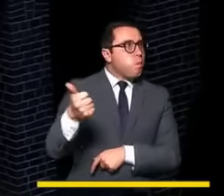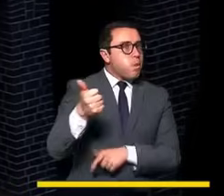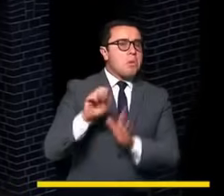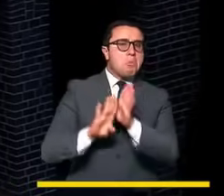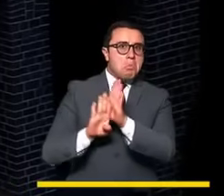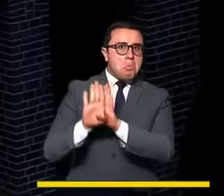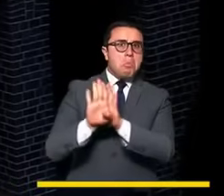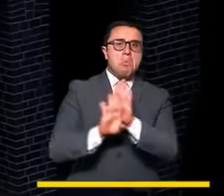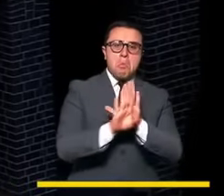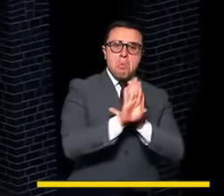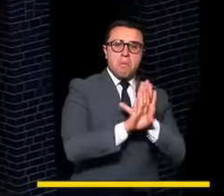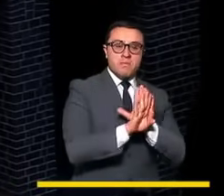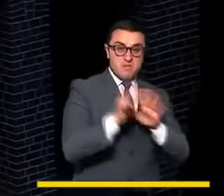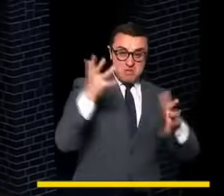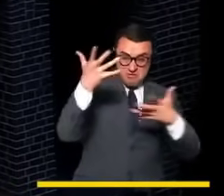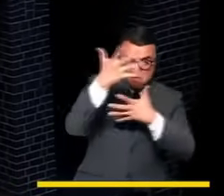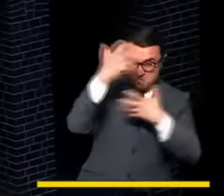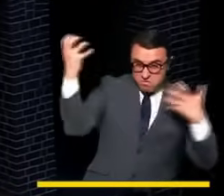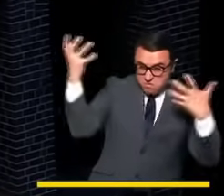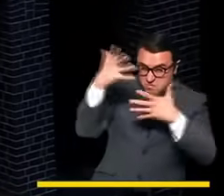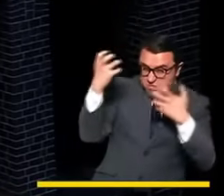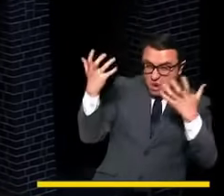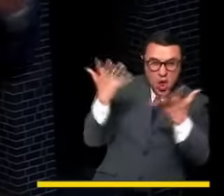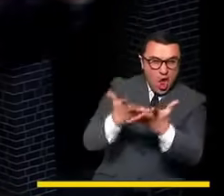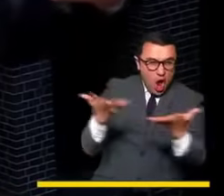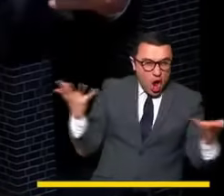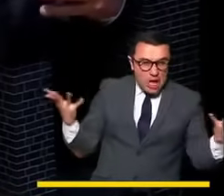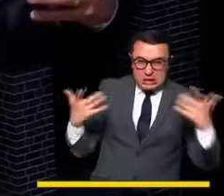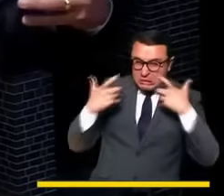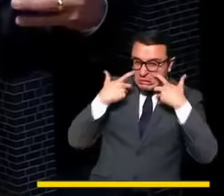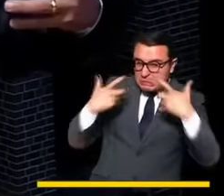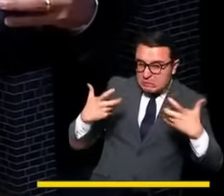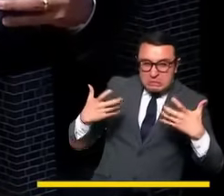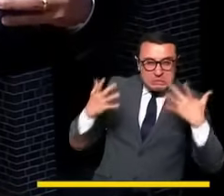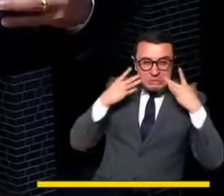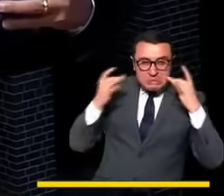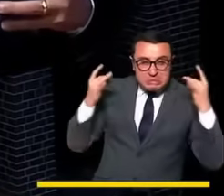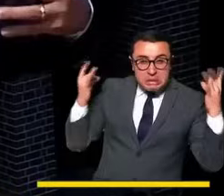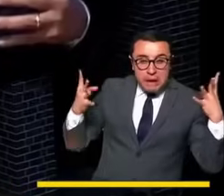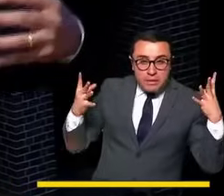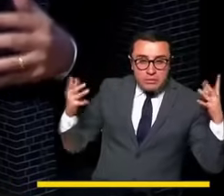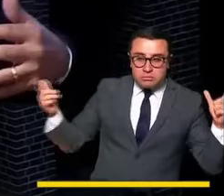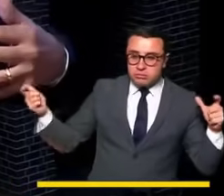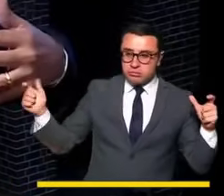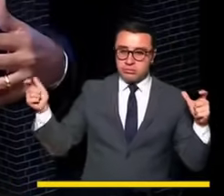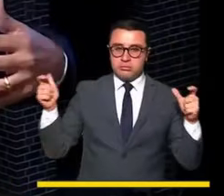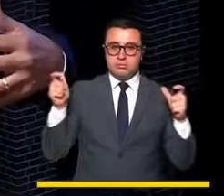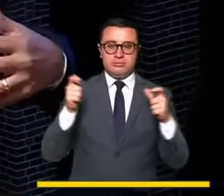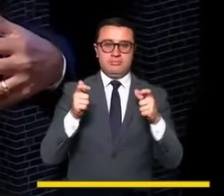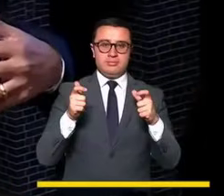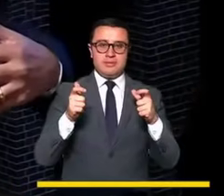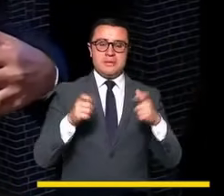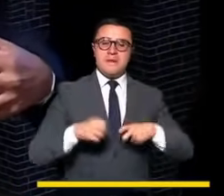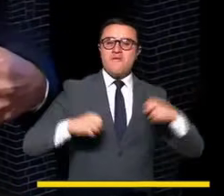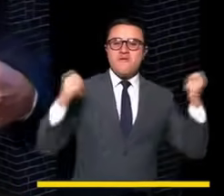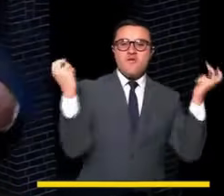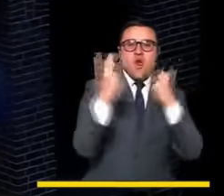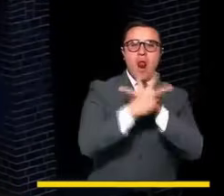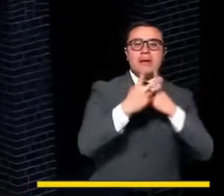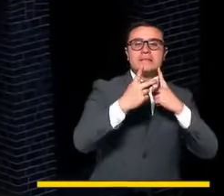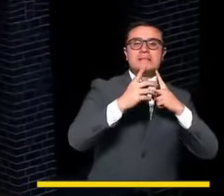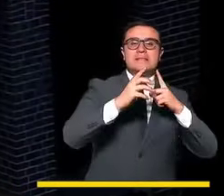reducción en hechos de terrorismo, que es la otra violencia, porque podríamos llamarla así,